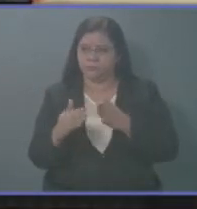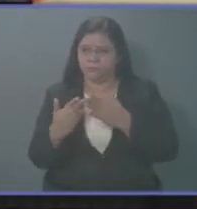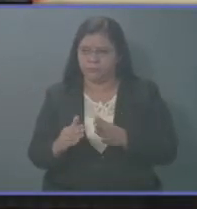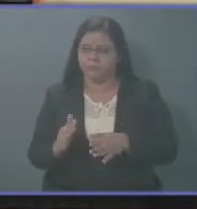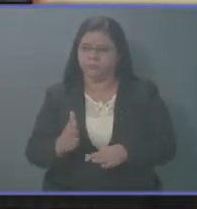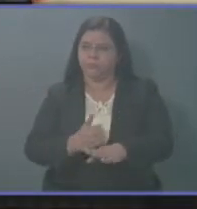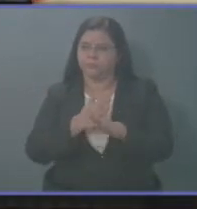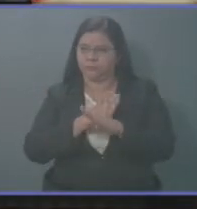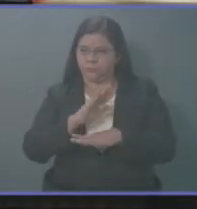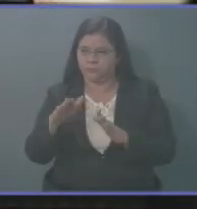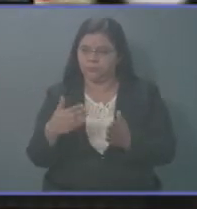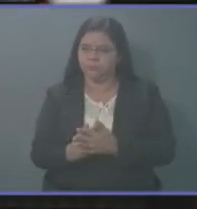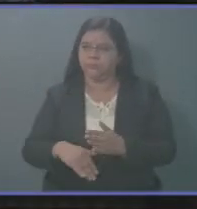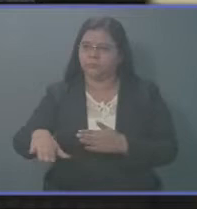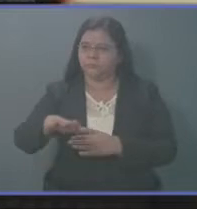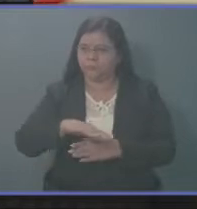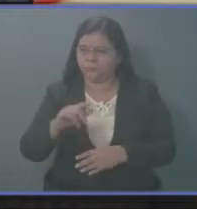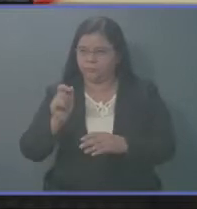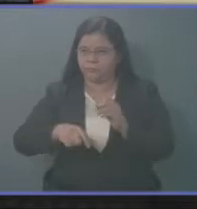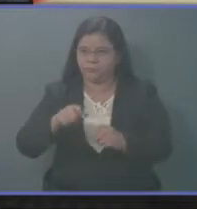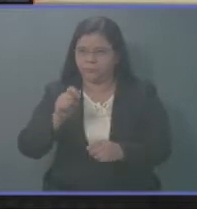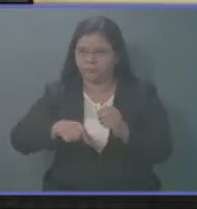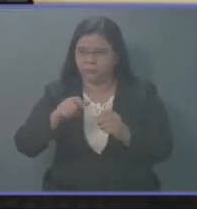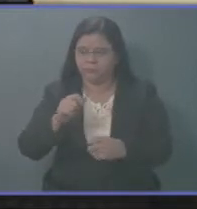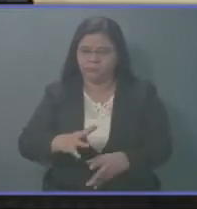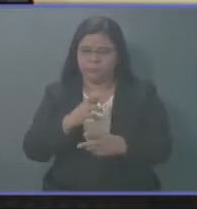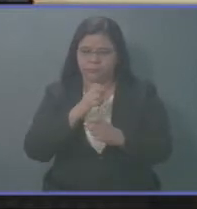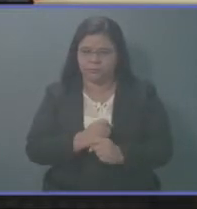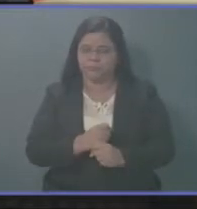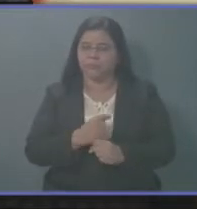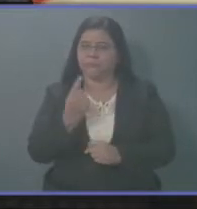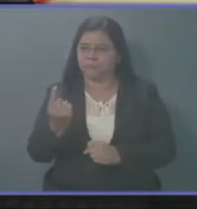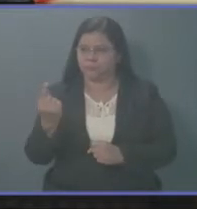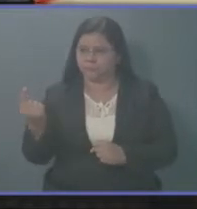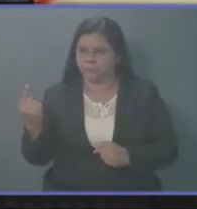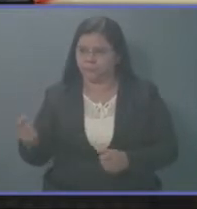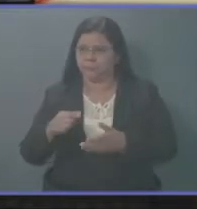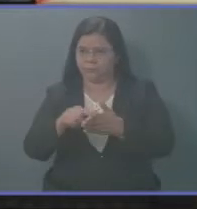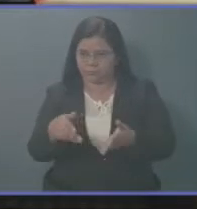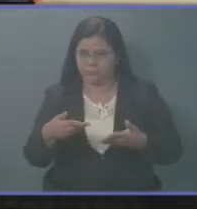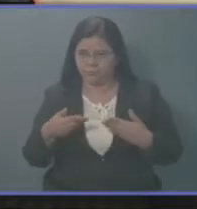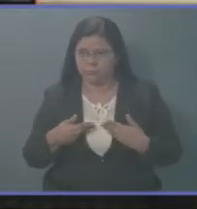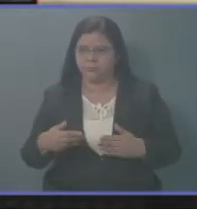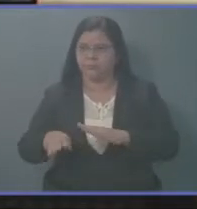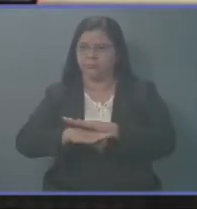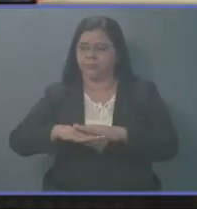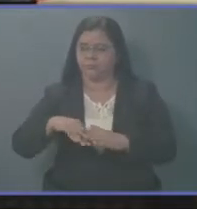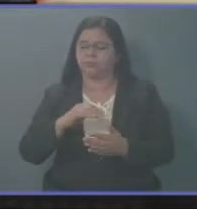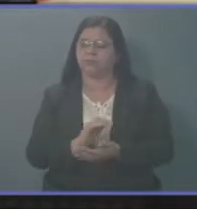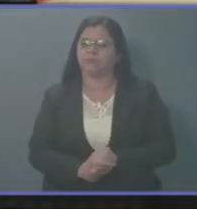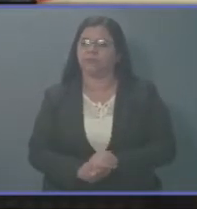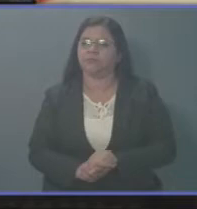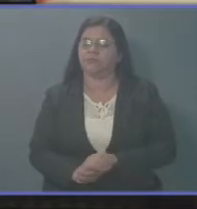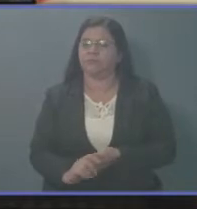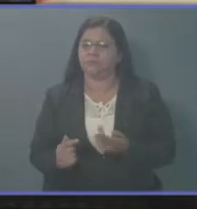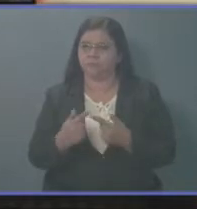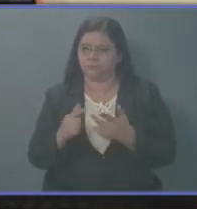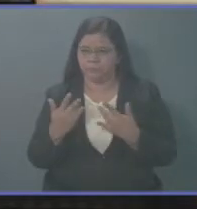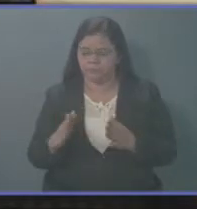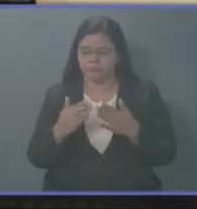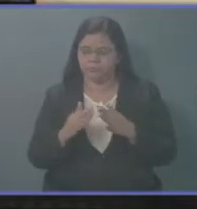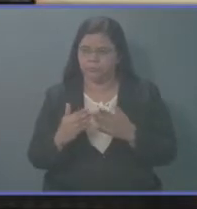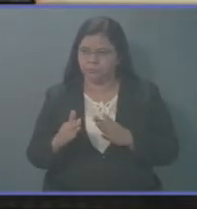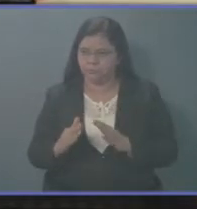protección al sector agropecuario y garanticen la seguridad alimentaria de la población salvadoreña como el derecho humano fundamental. Es así que a través de las